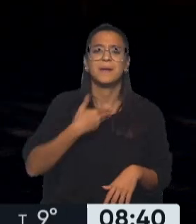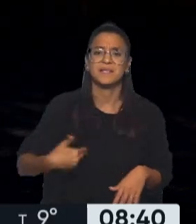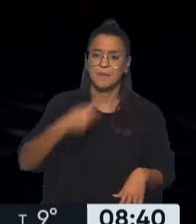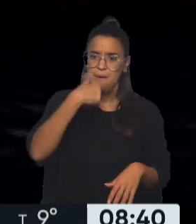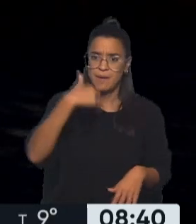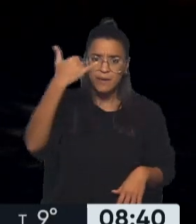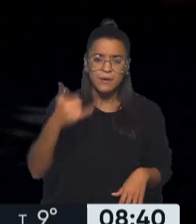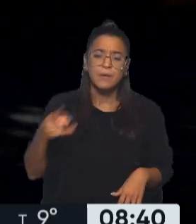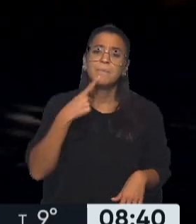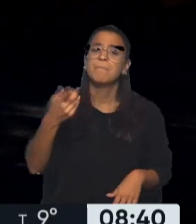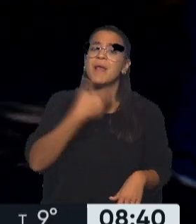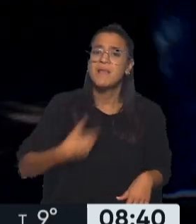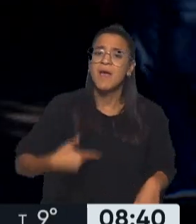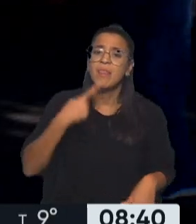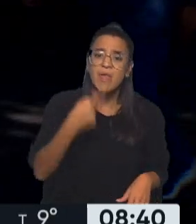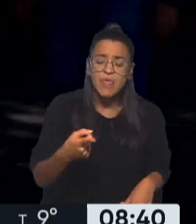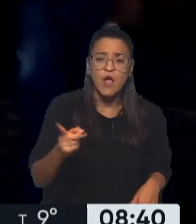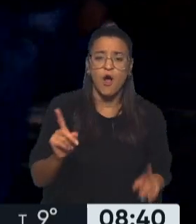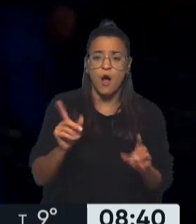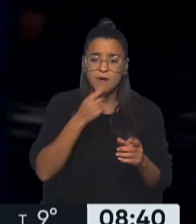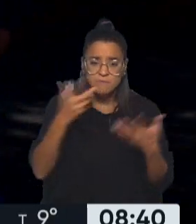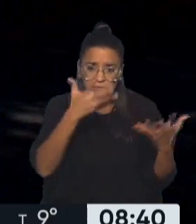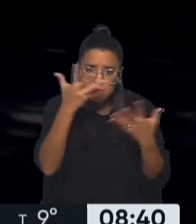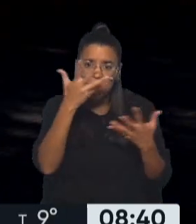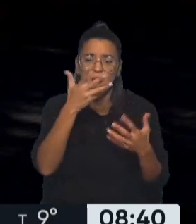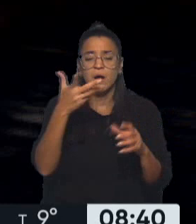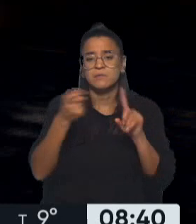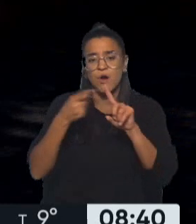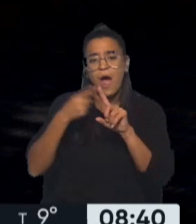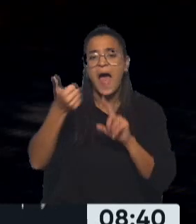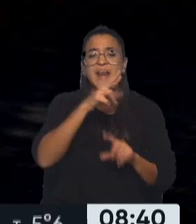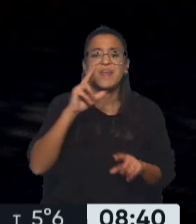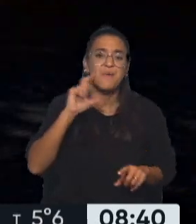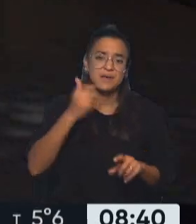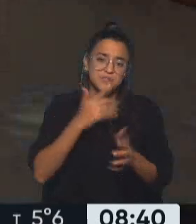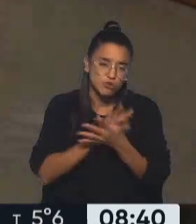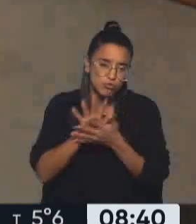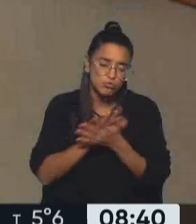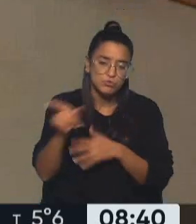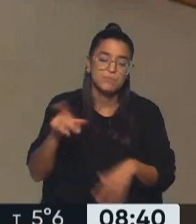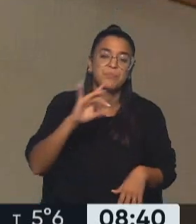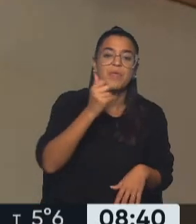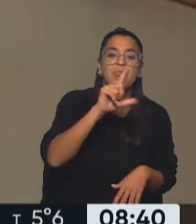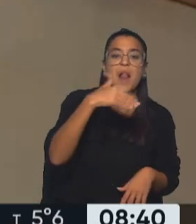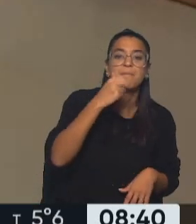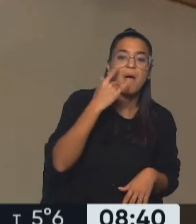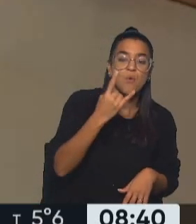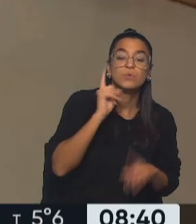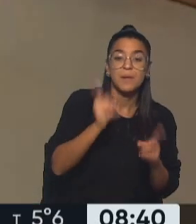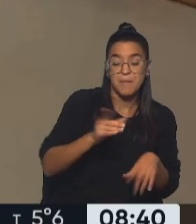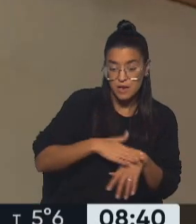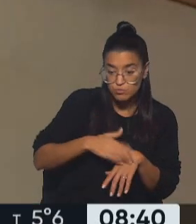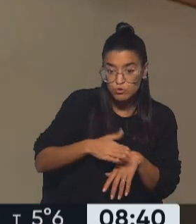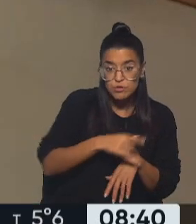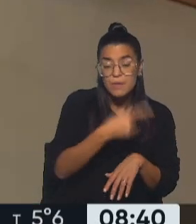que el presidente le había dicho que cualquier cosa la arreglara con Arribas. Y además, Dalmau también se hace responsable de